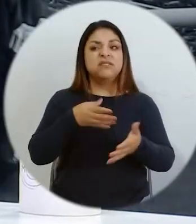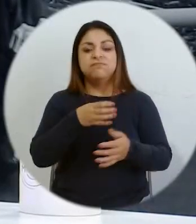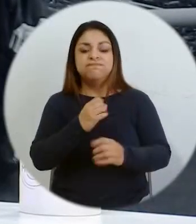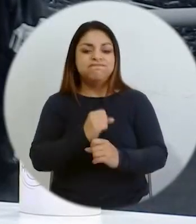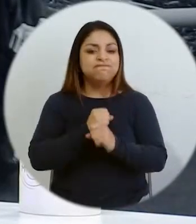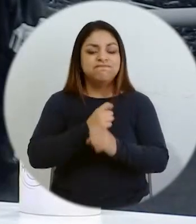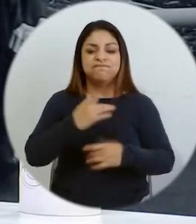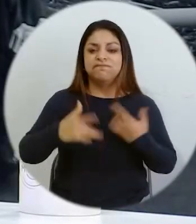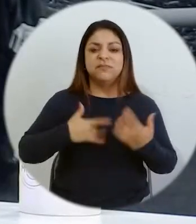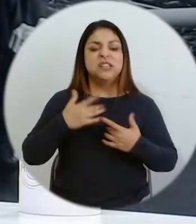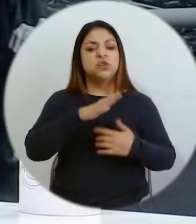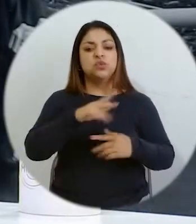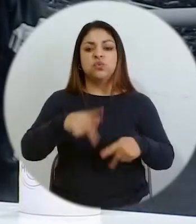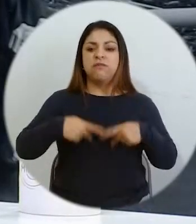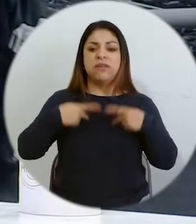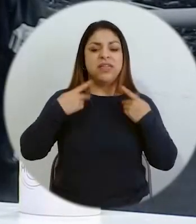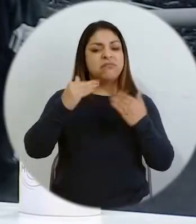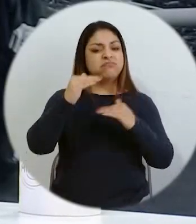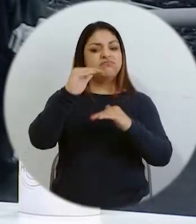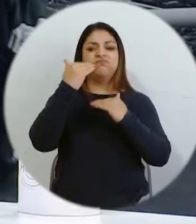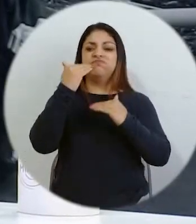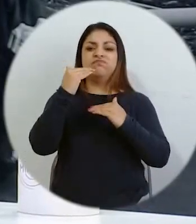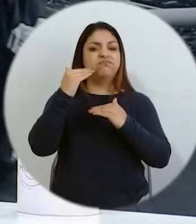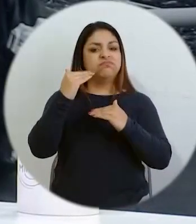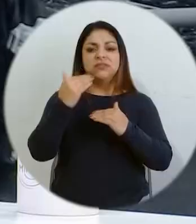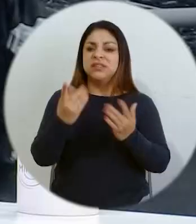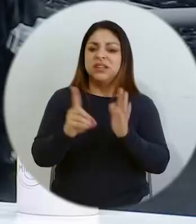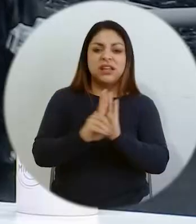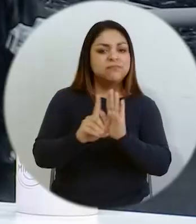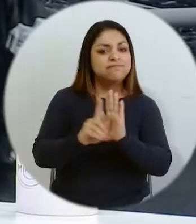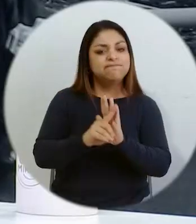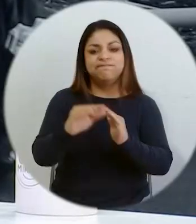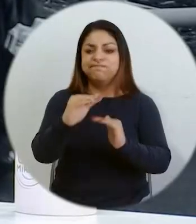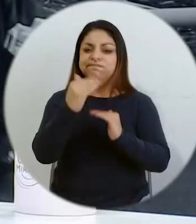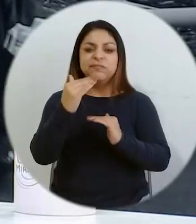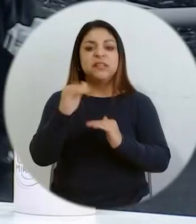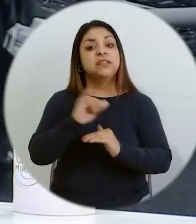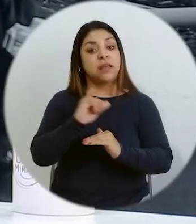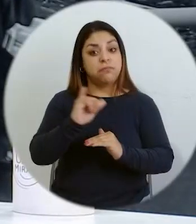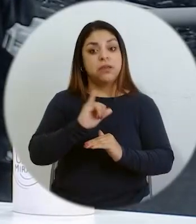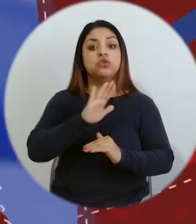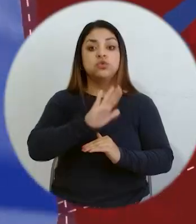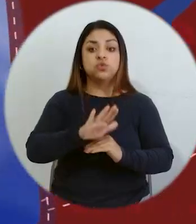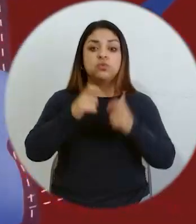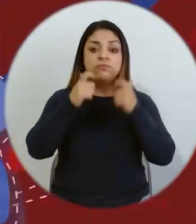vida diaria, limitan sus derechos, pero sobre todo comprometen su presente y su futuro.